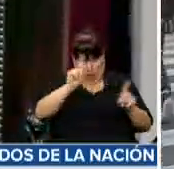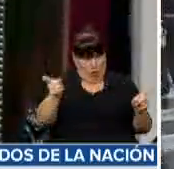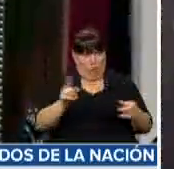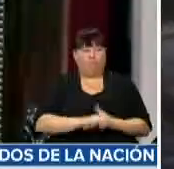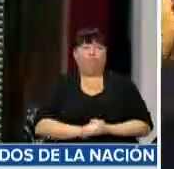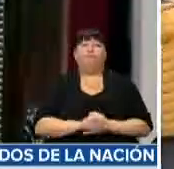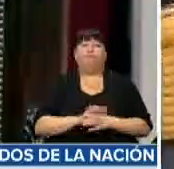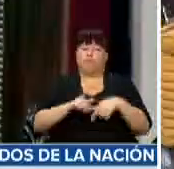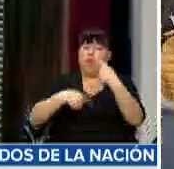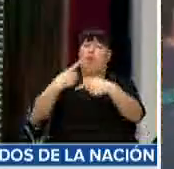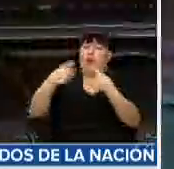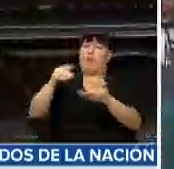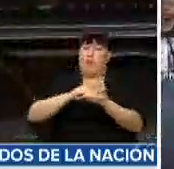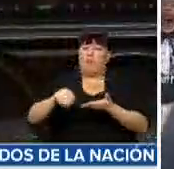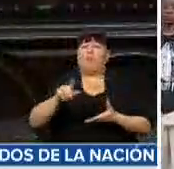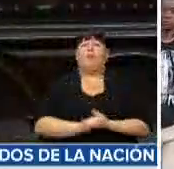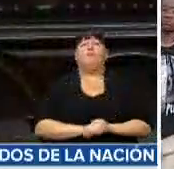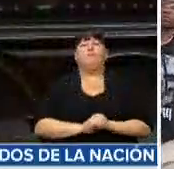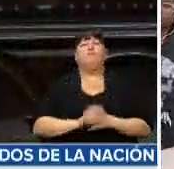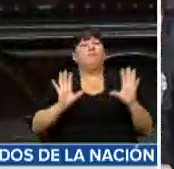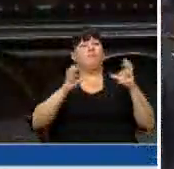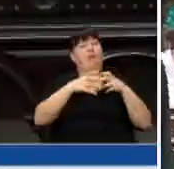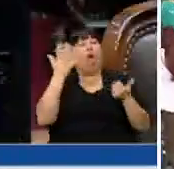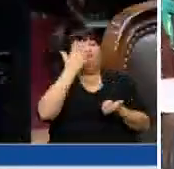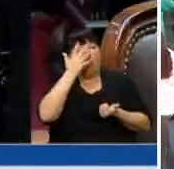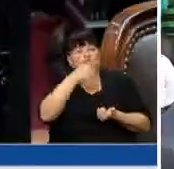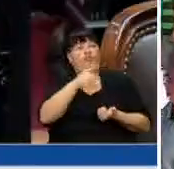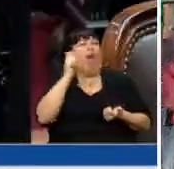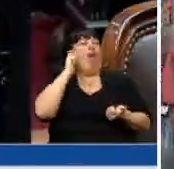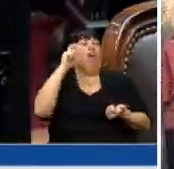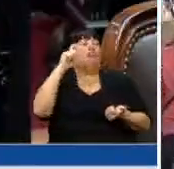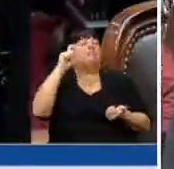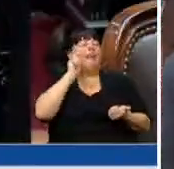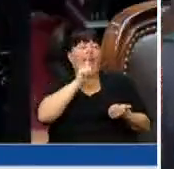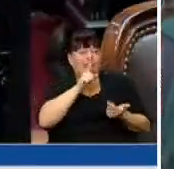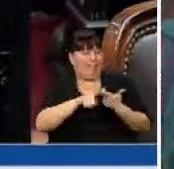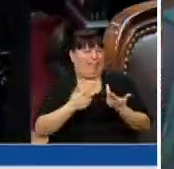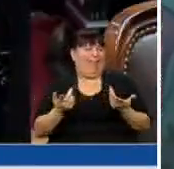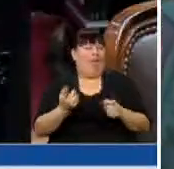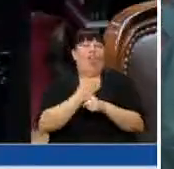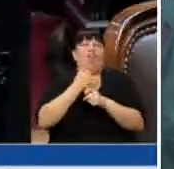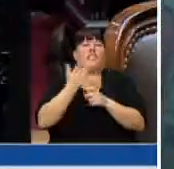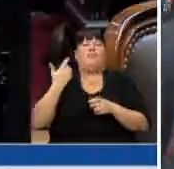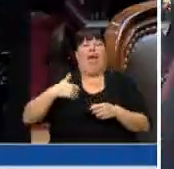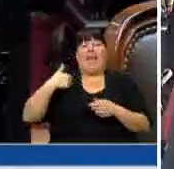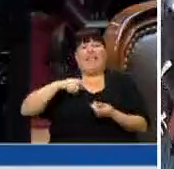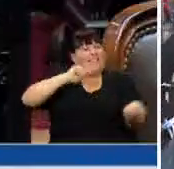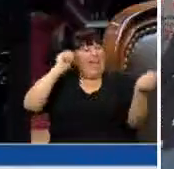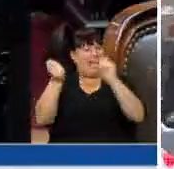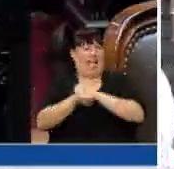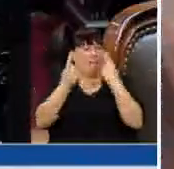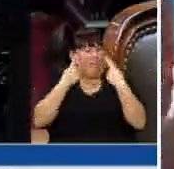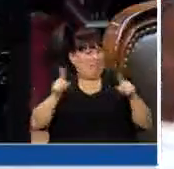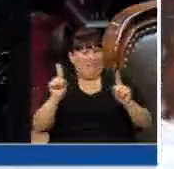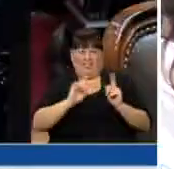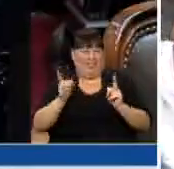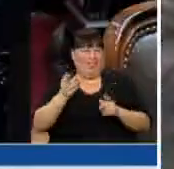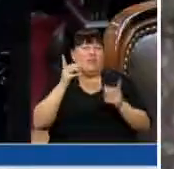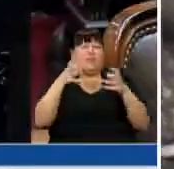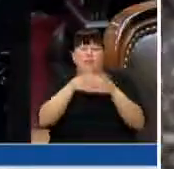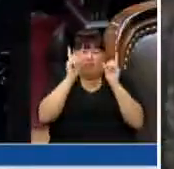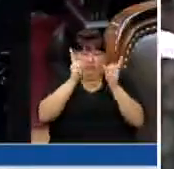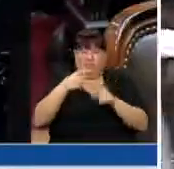diputado Martínez continú diputado casta deano la de la cgt No puede haber una Argentina distinta con la misma